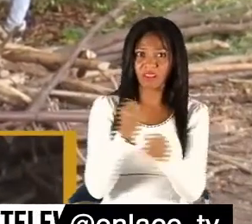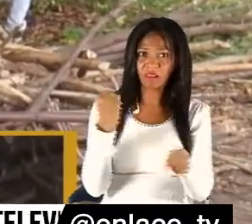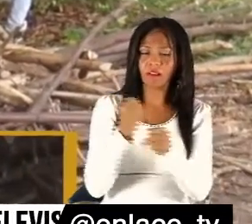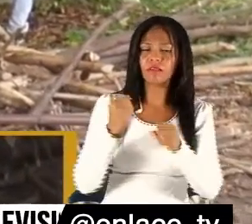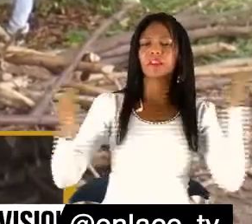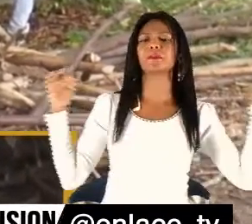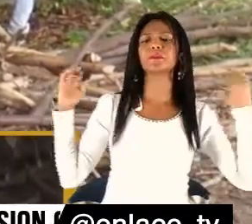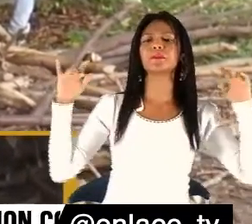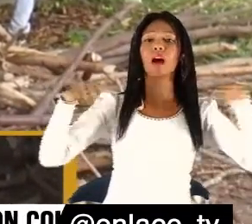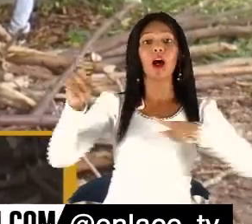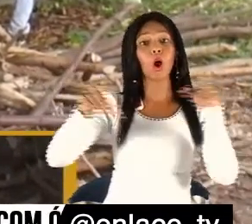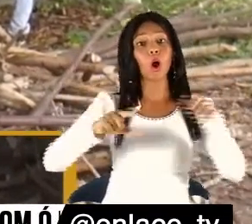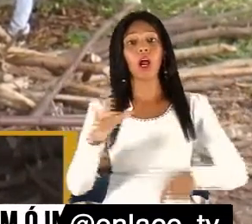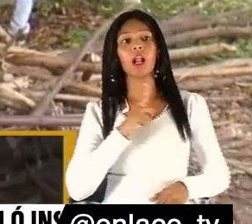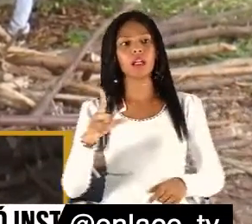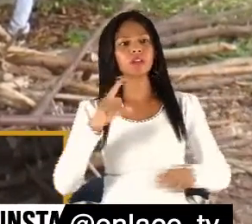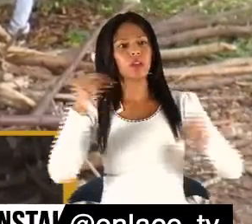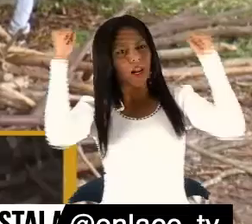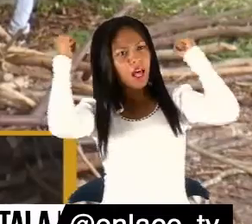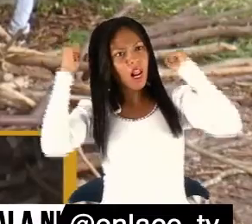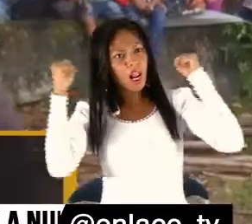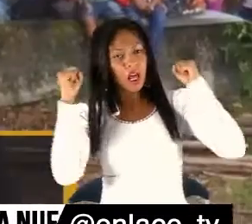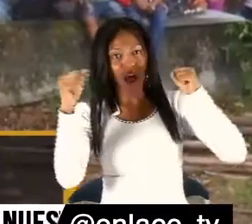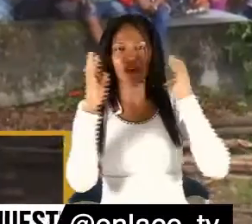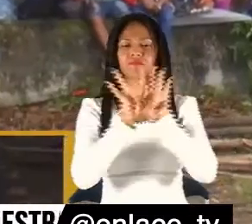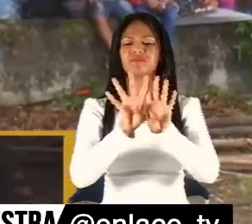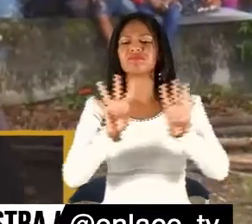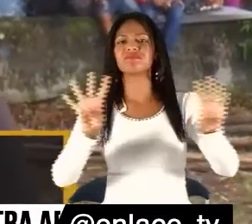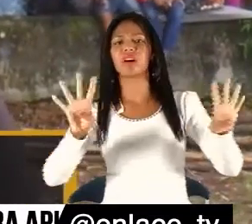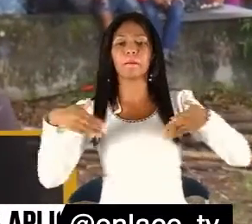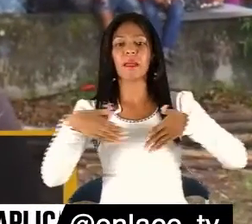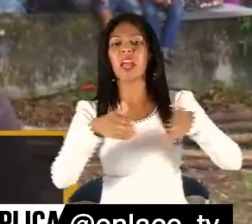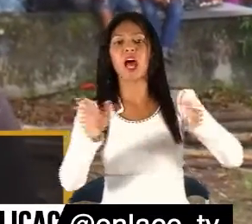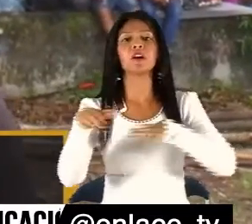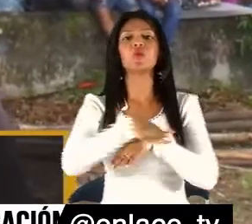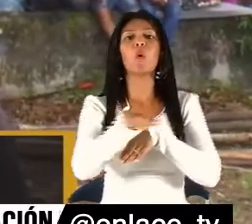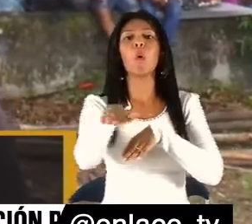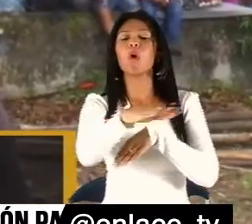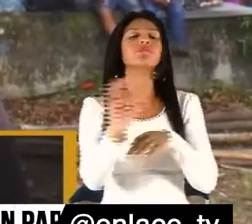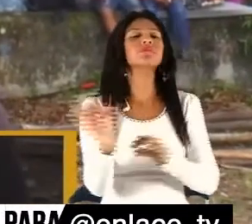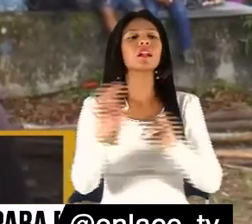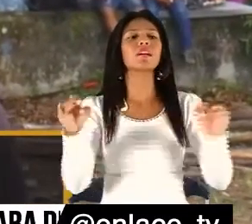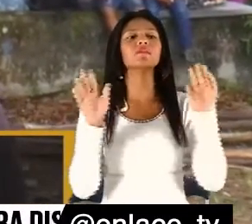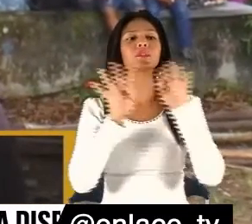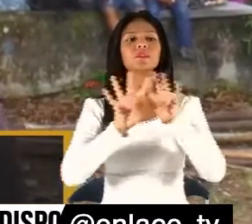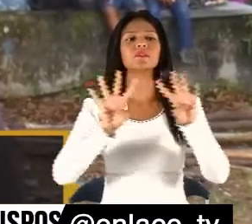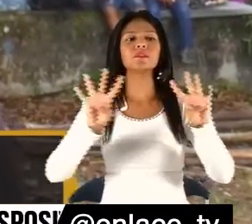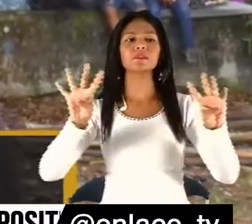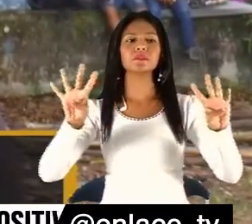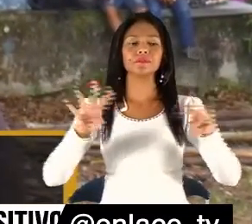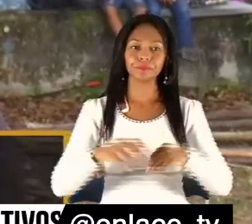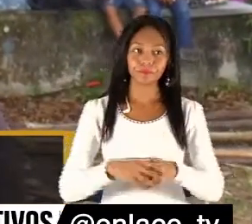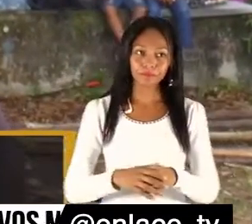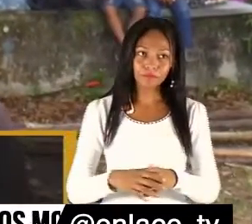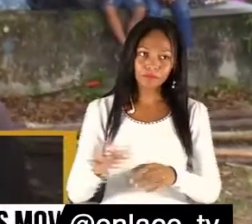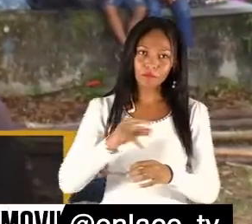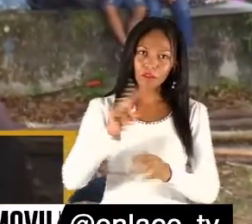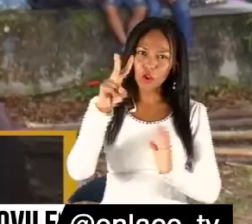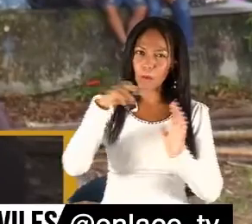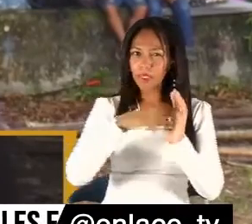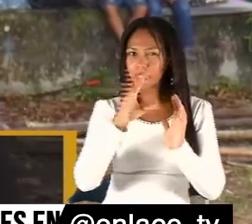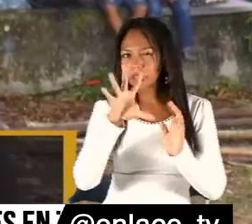mismos líderes de la protesta no descartan el bloqueo de las principales vías. Bueno, aquí venimos a concentrarnos alrededor de 2.500,